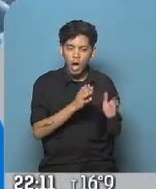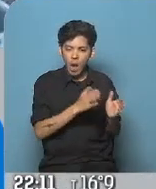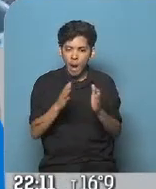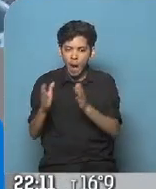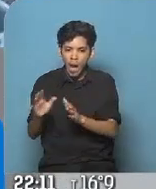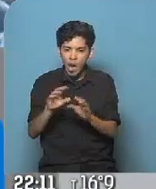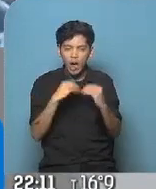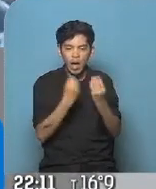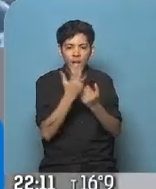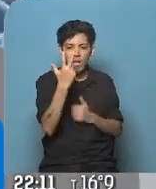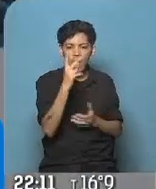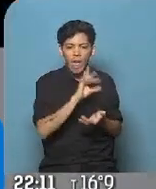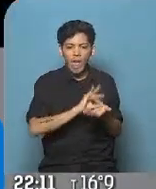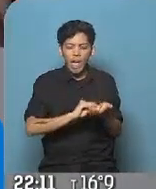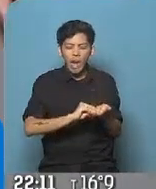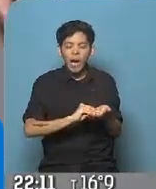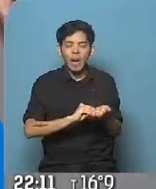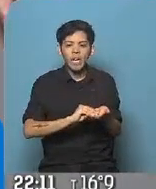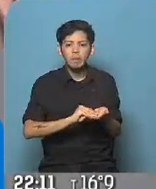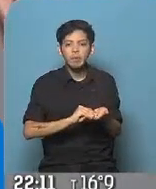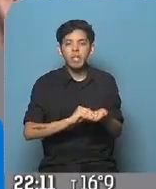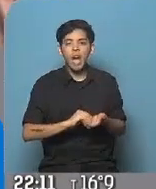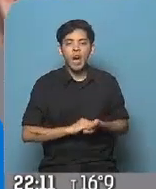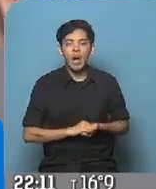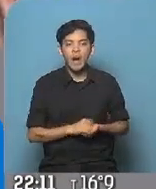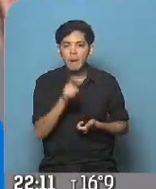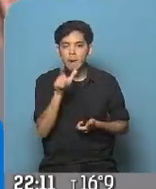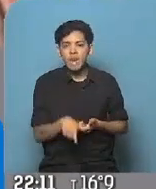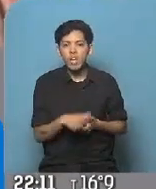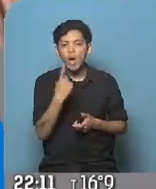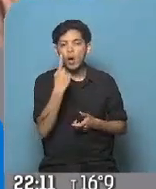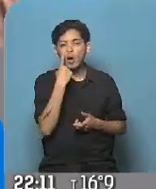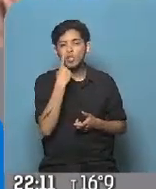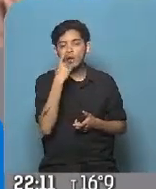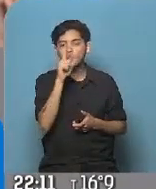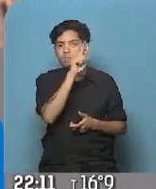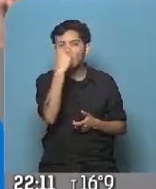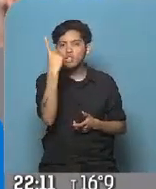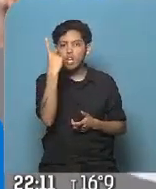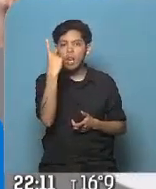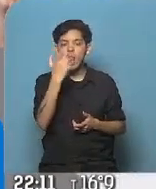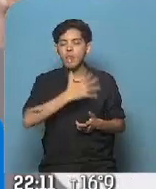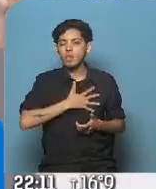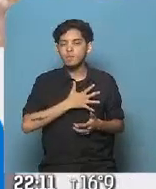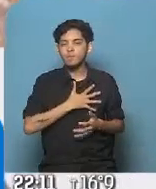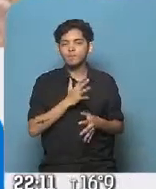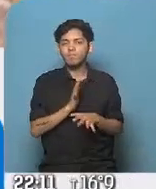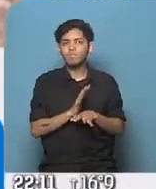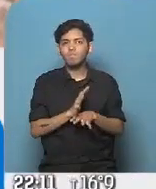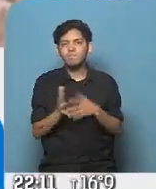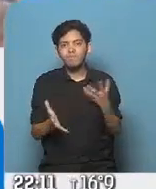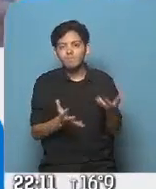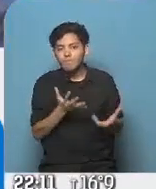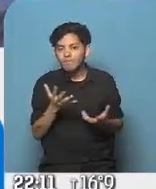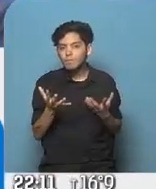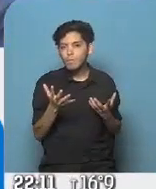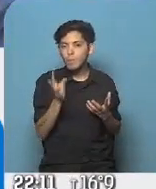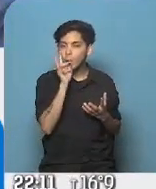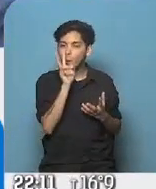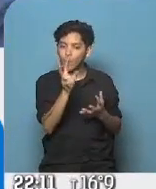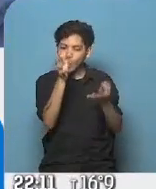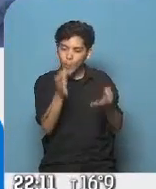tres de diputados. Y se lo conocía como un nacionalista, digamos, que no era bien visto por